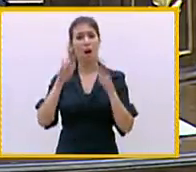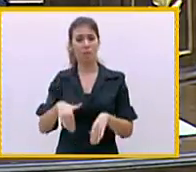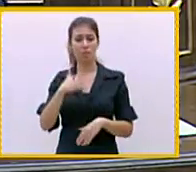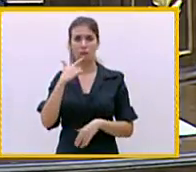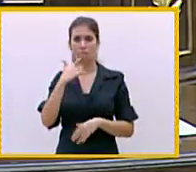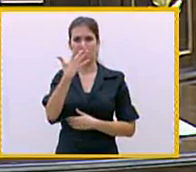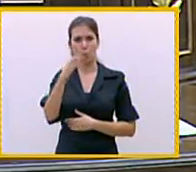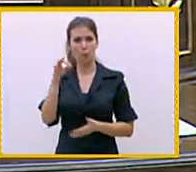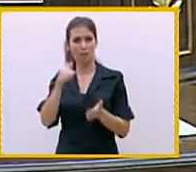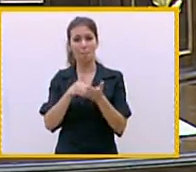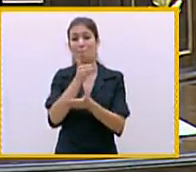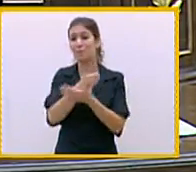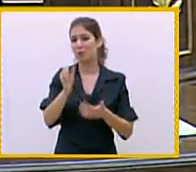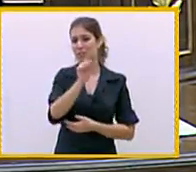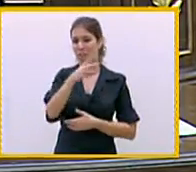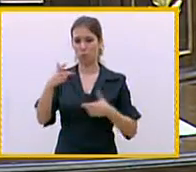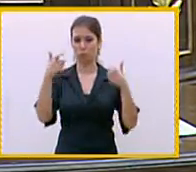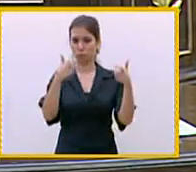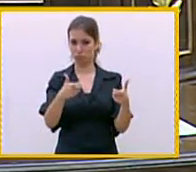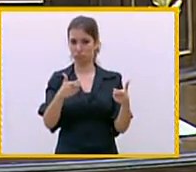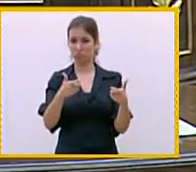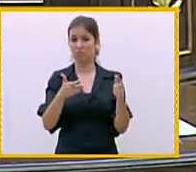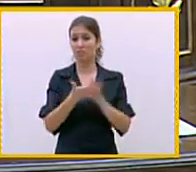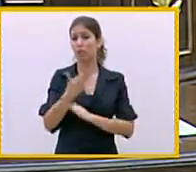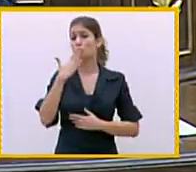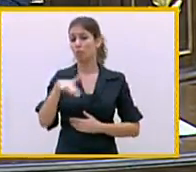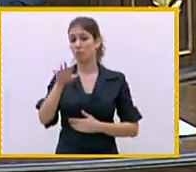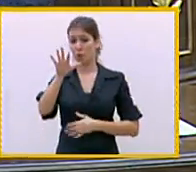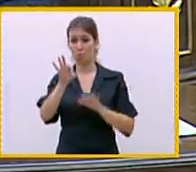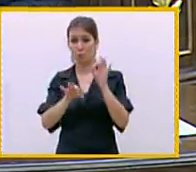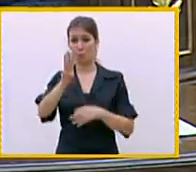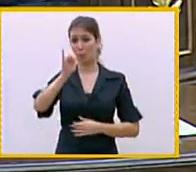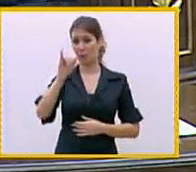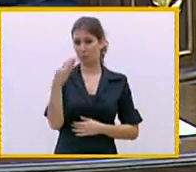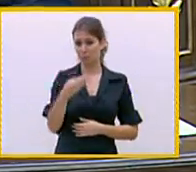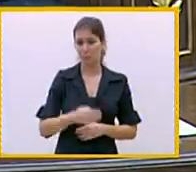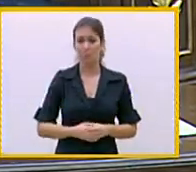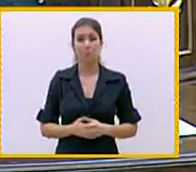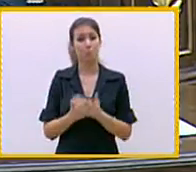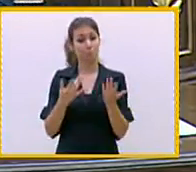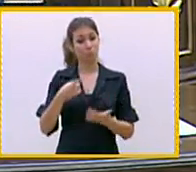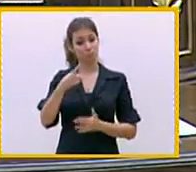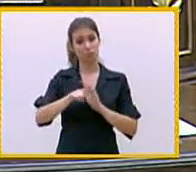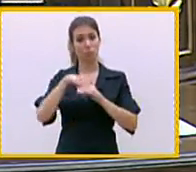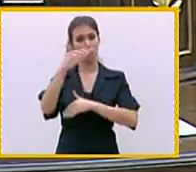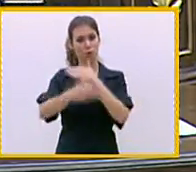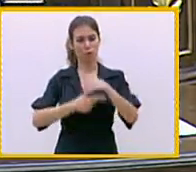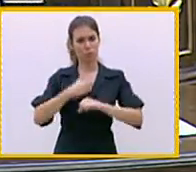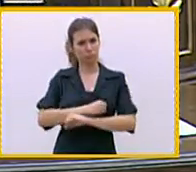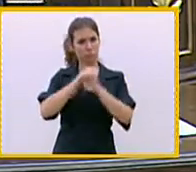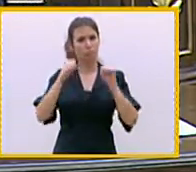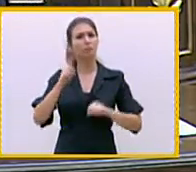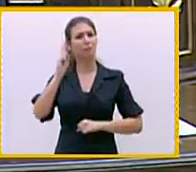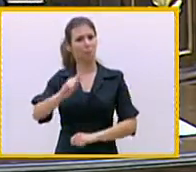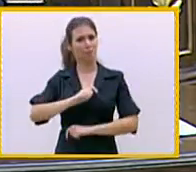50.000 millones de euros, equivalente al 5% del PIB. Este proceso de consolidación se ha visto reforzado, por